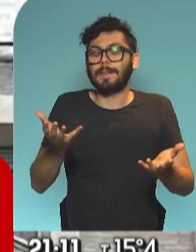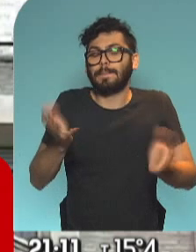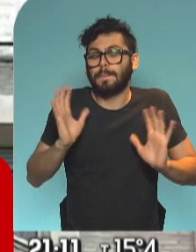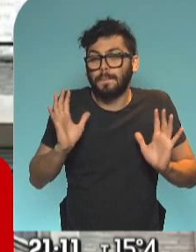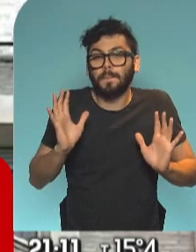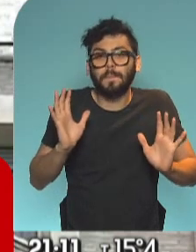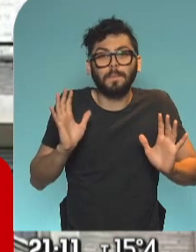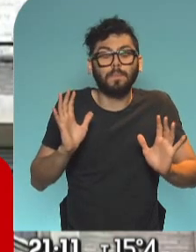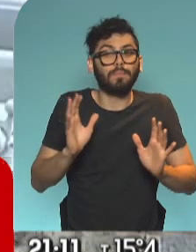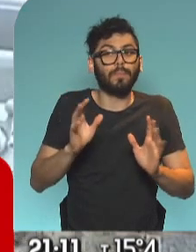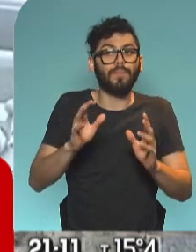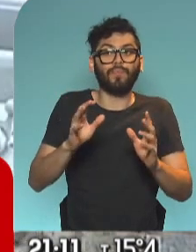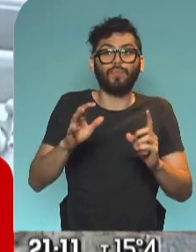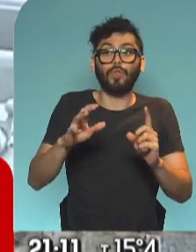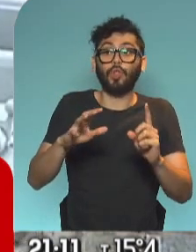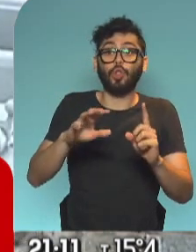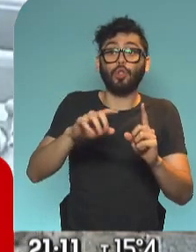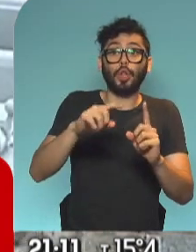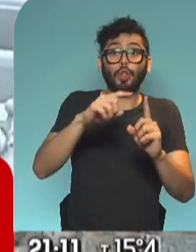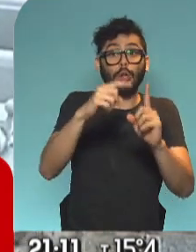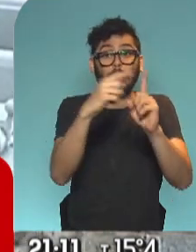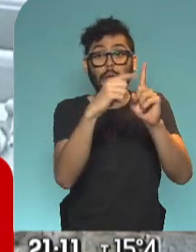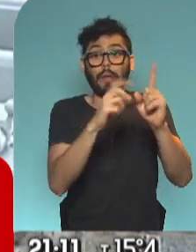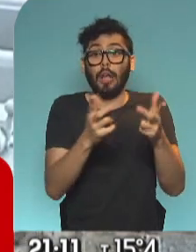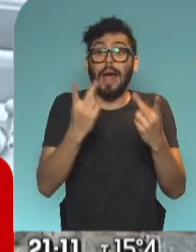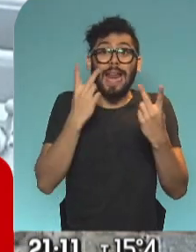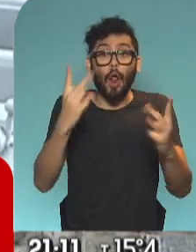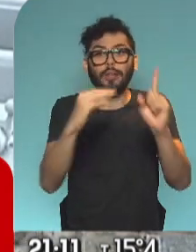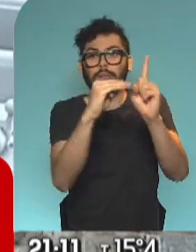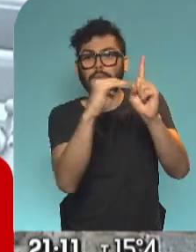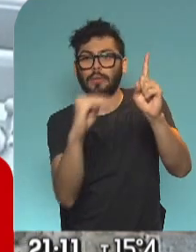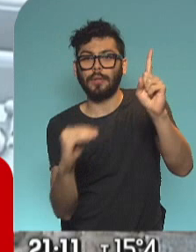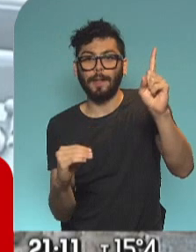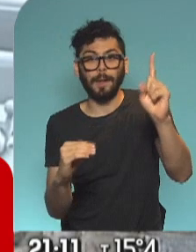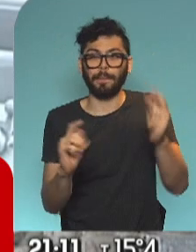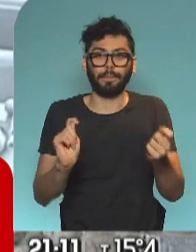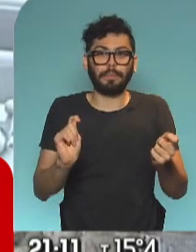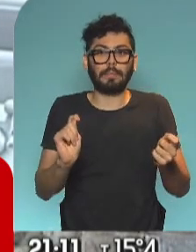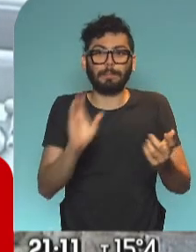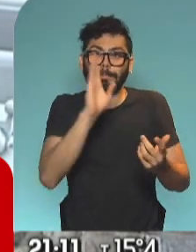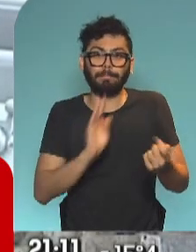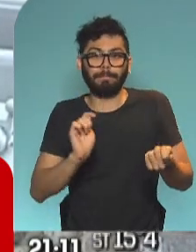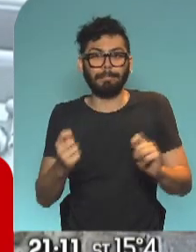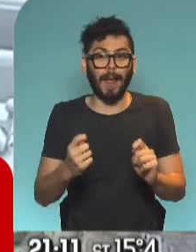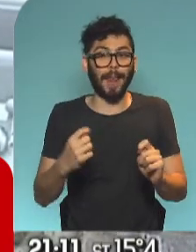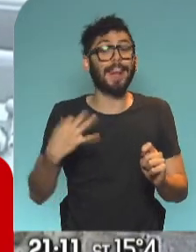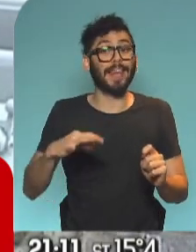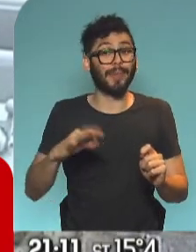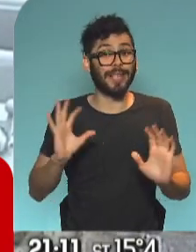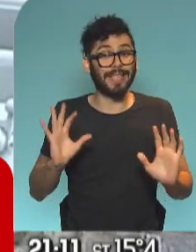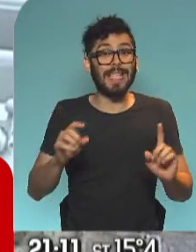todo el resto va a tener que reposicionarse respecto a esa cuestión. Este es el gran poder que me parece que esto